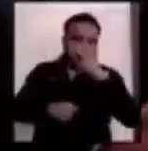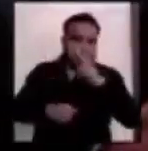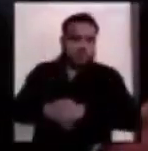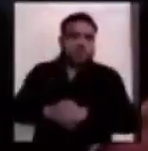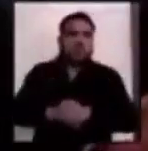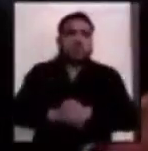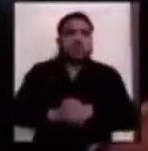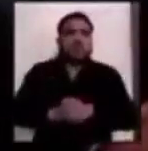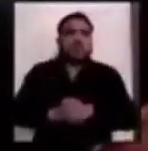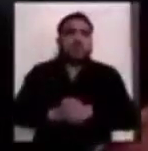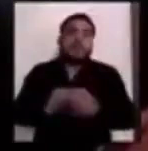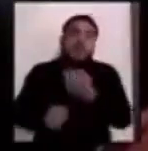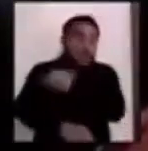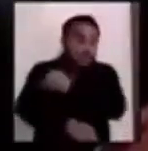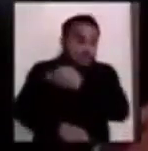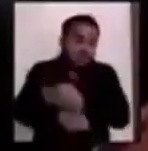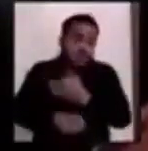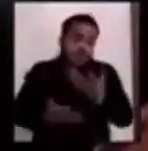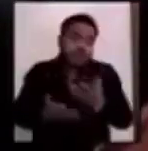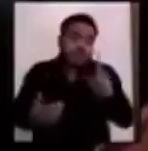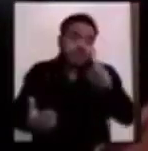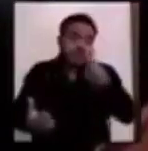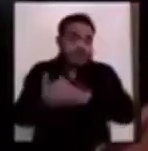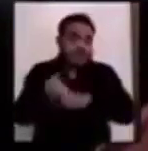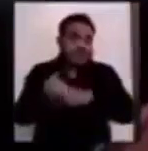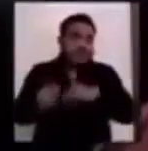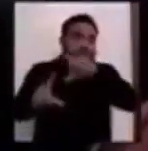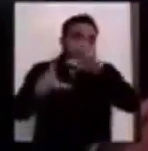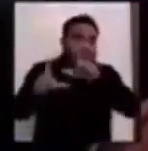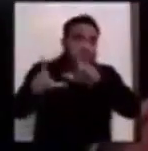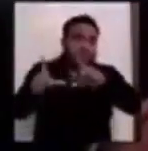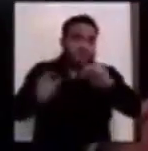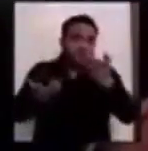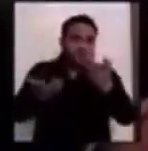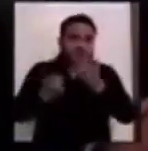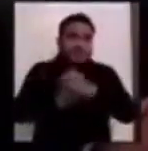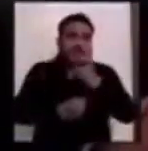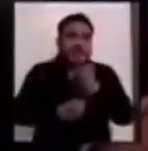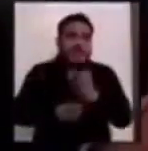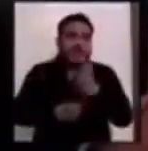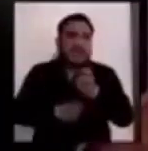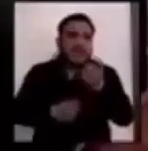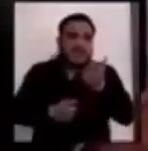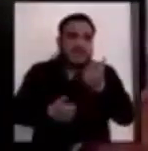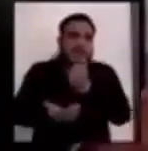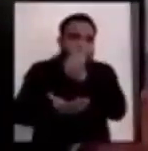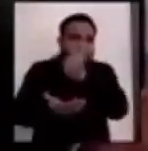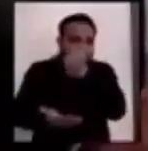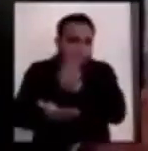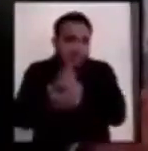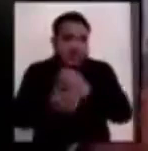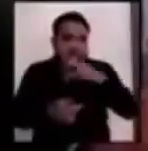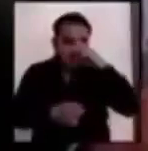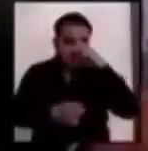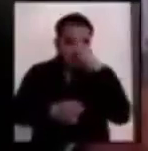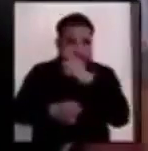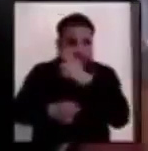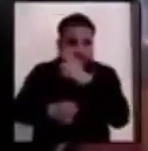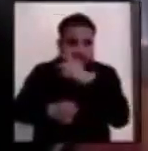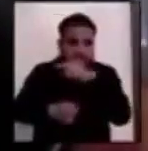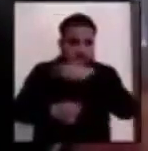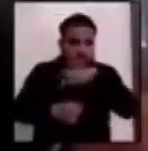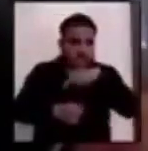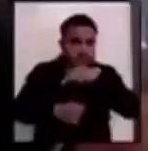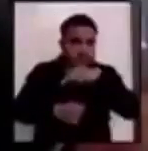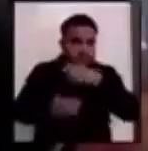los miles de hogares en las ciudades capitales de México que son la ciudadanía en nuestro país han puesto en